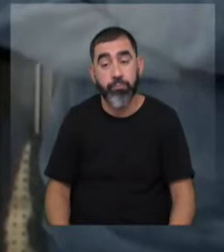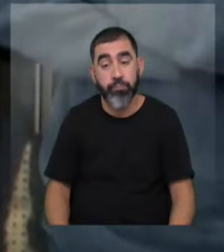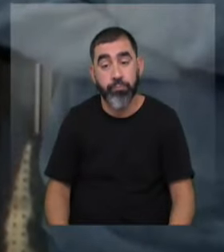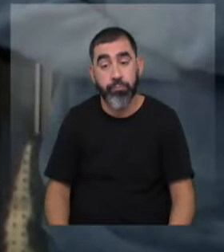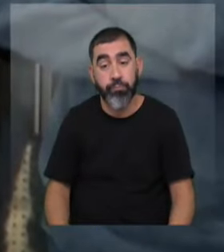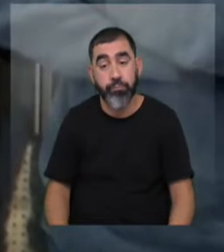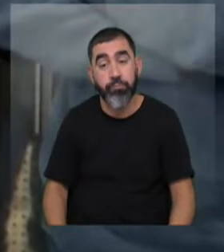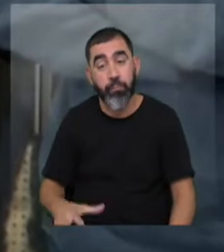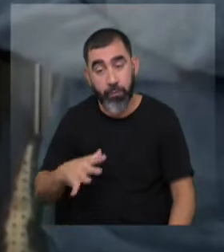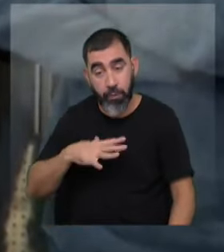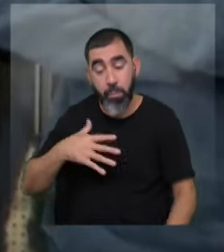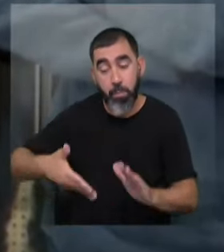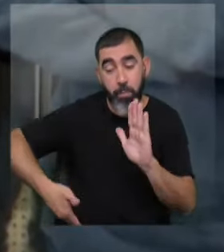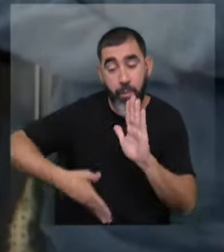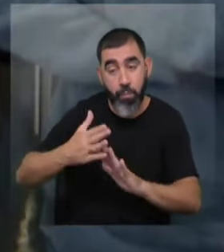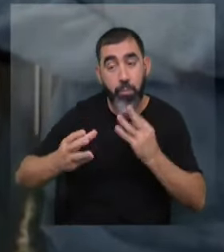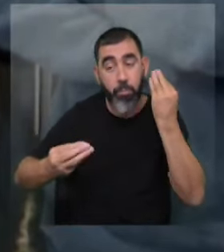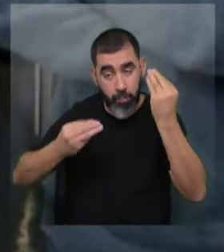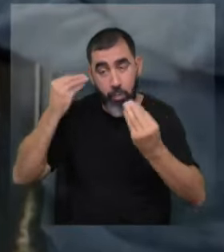Me llevo preocupaciones